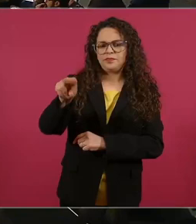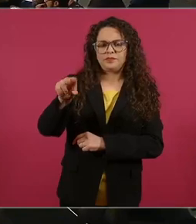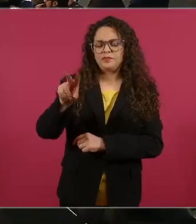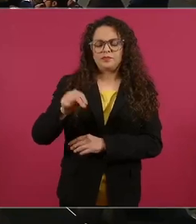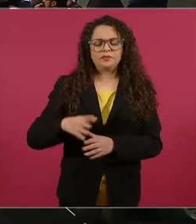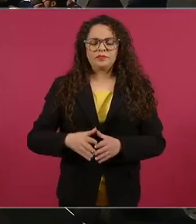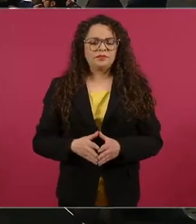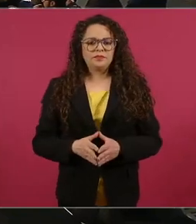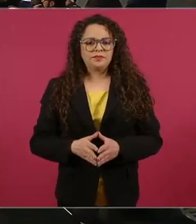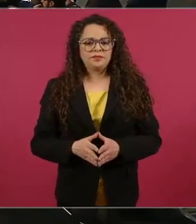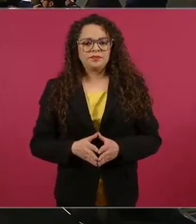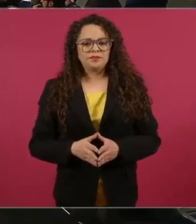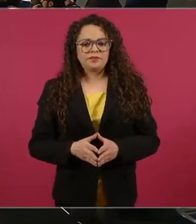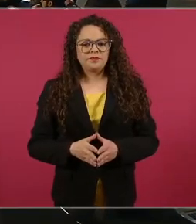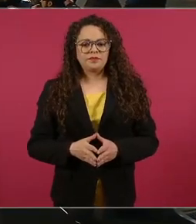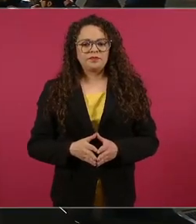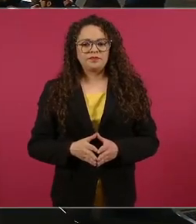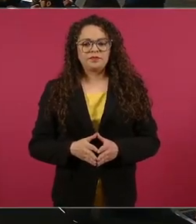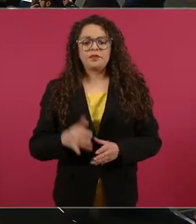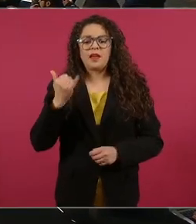No, no. No, pero además,